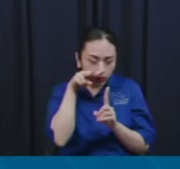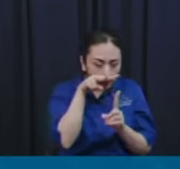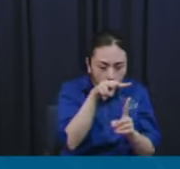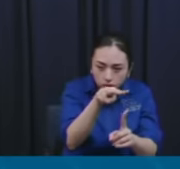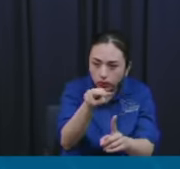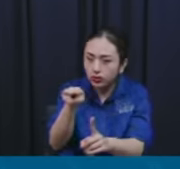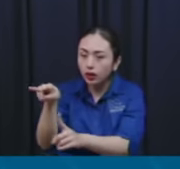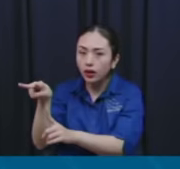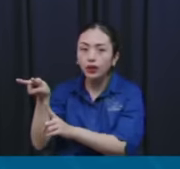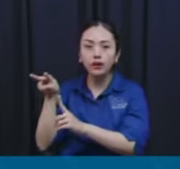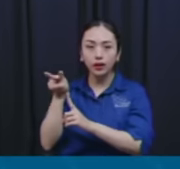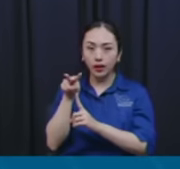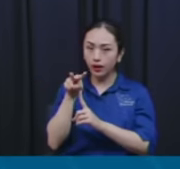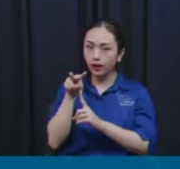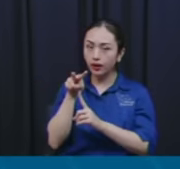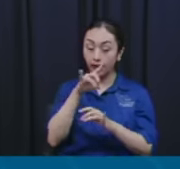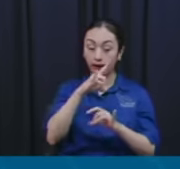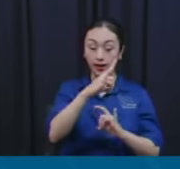vigilar